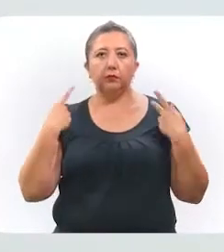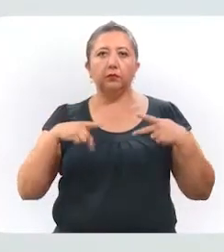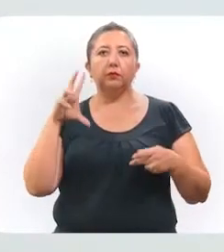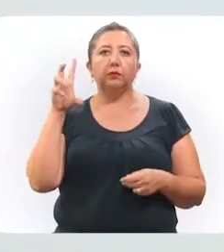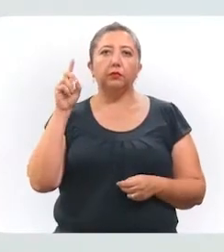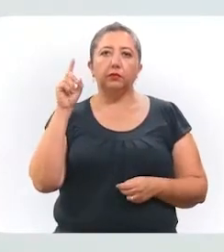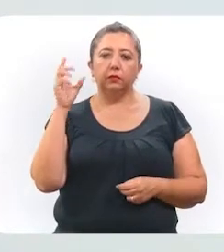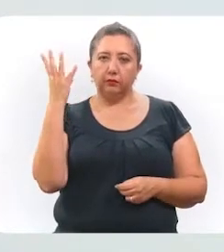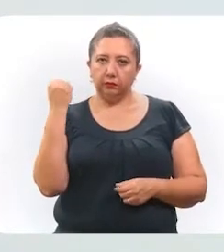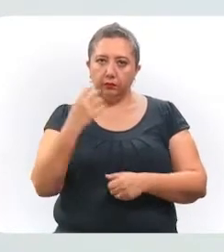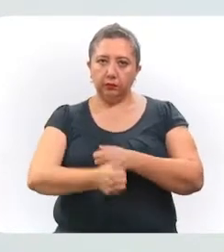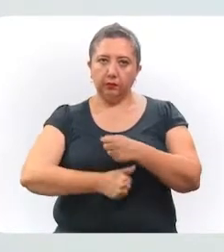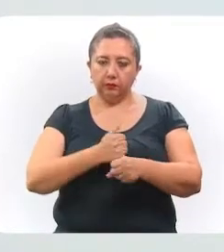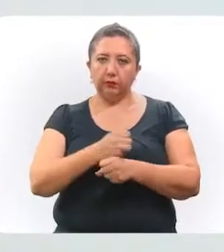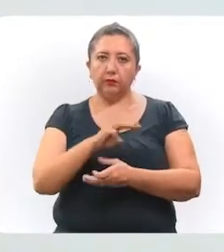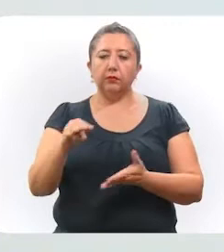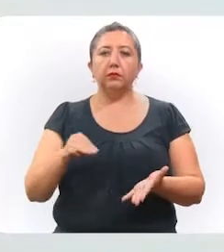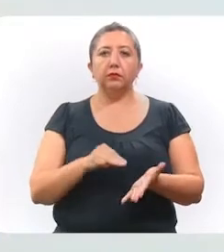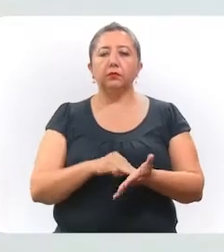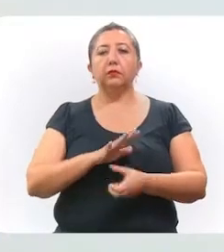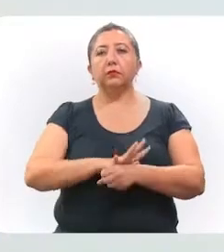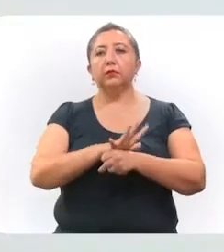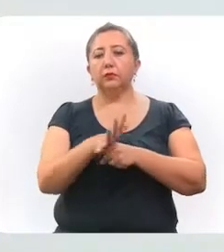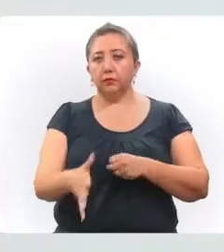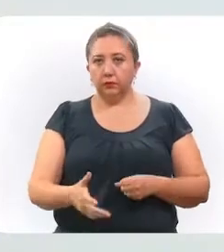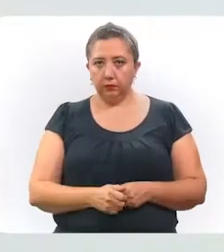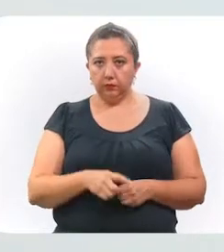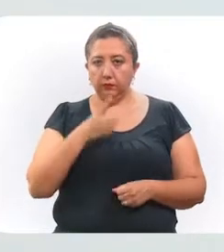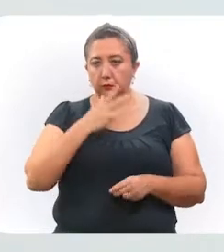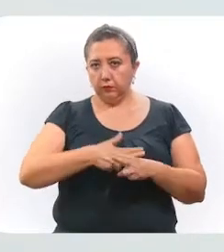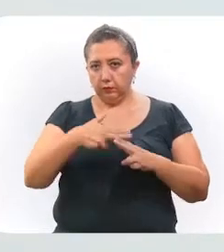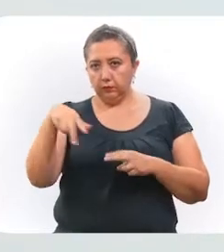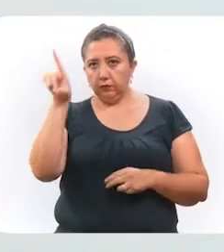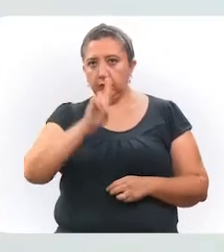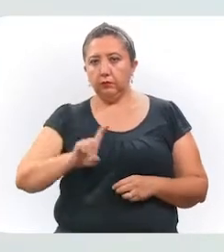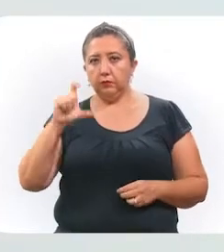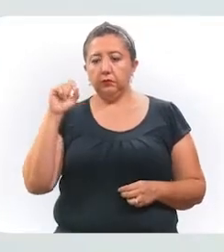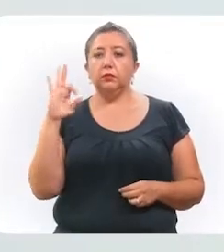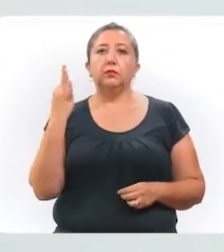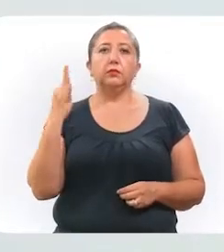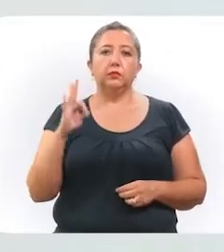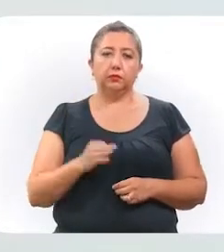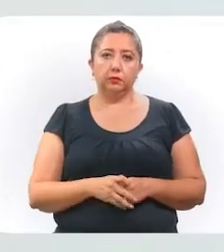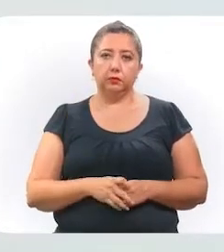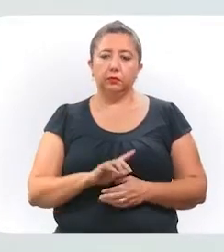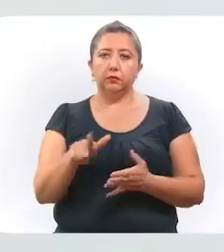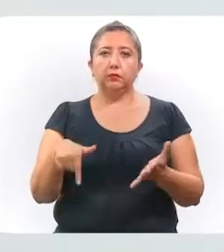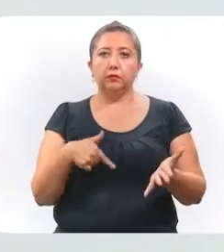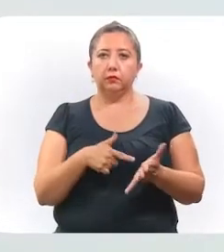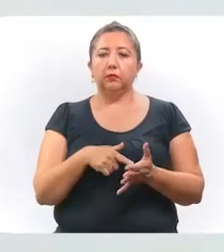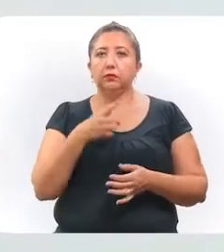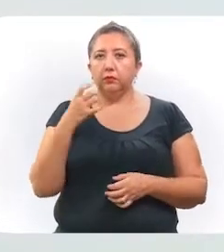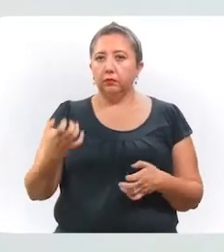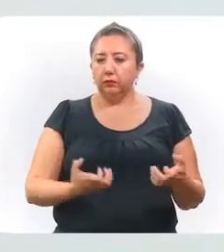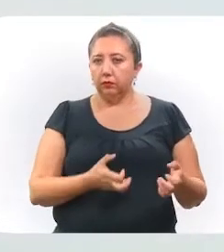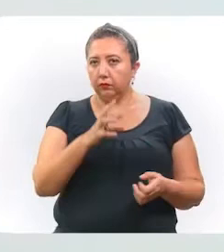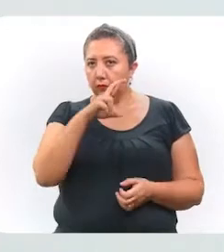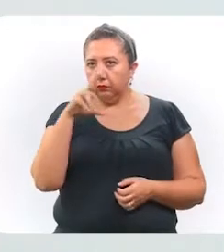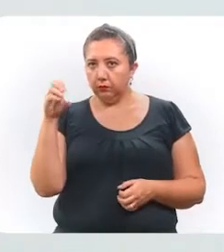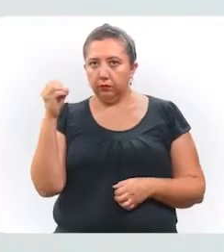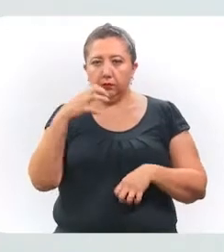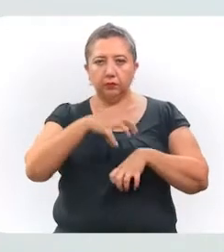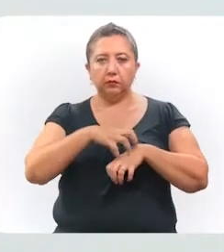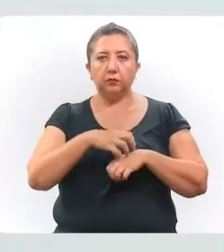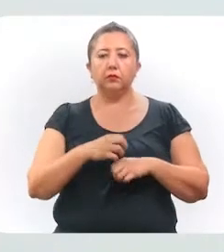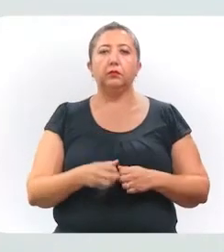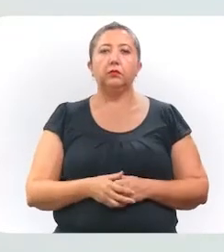30 a 39 años en Mérida, la cual se prolongará hasta el domingo 20 de febrero en los macrocentros del Multigimnasio Socorro Cerón